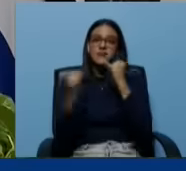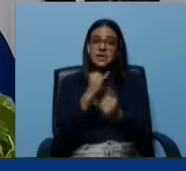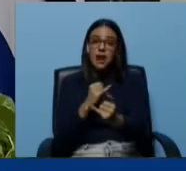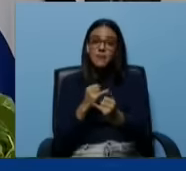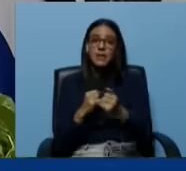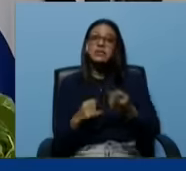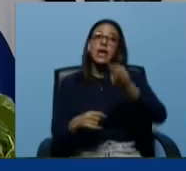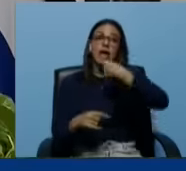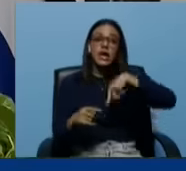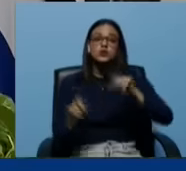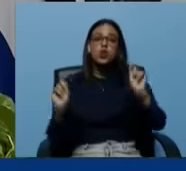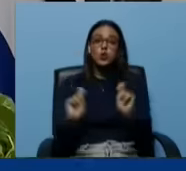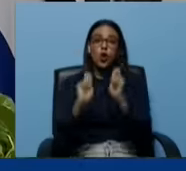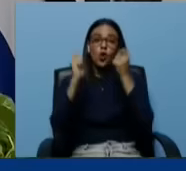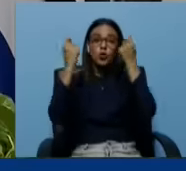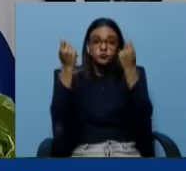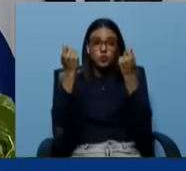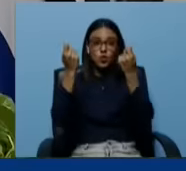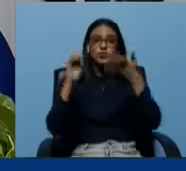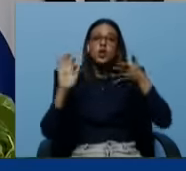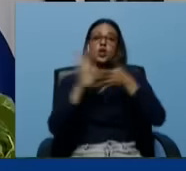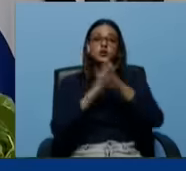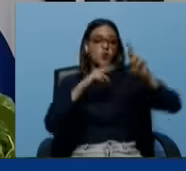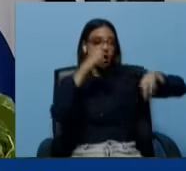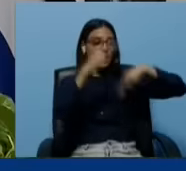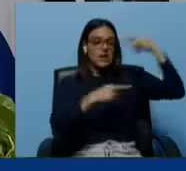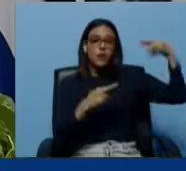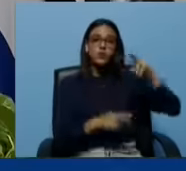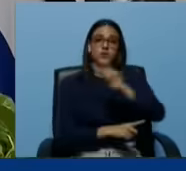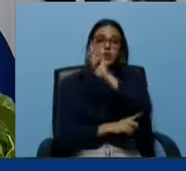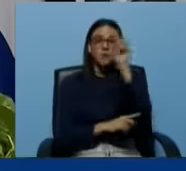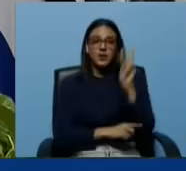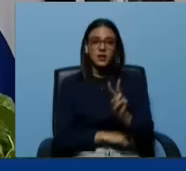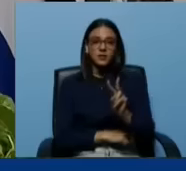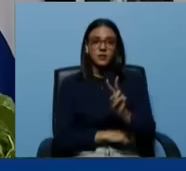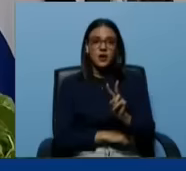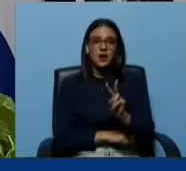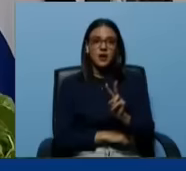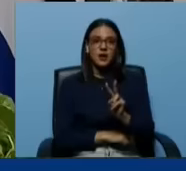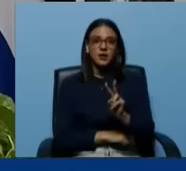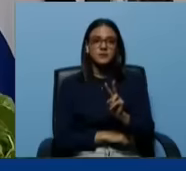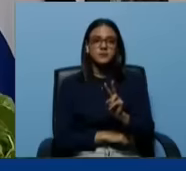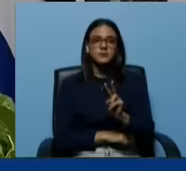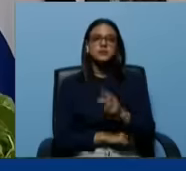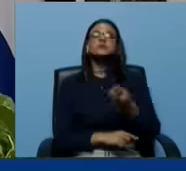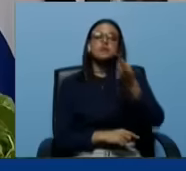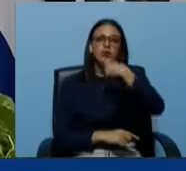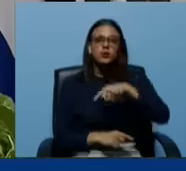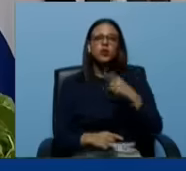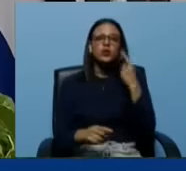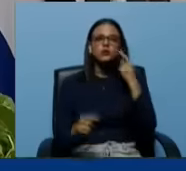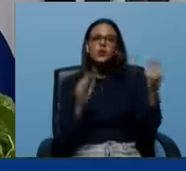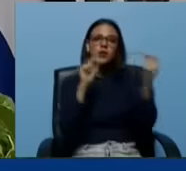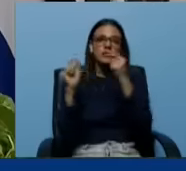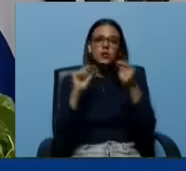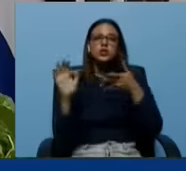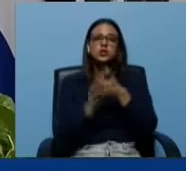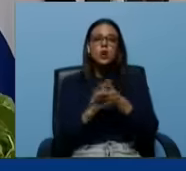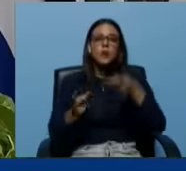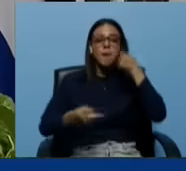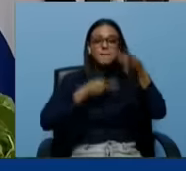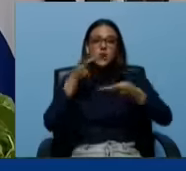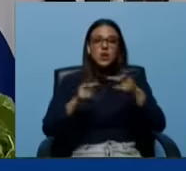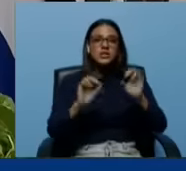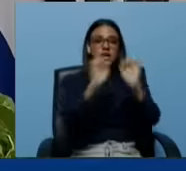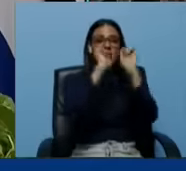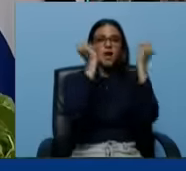la consolidación de la revolución bolivariana y el fracaso indiscutible de la política